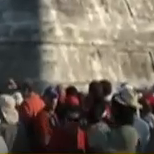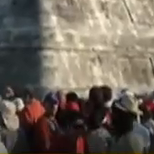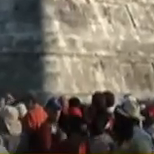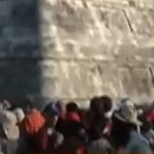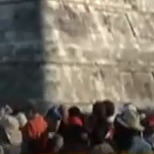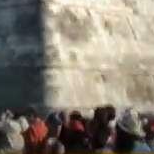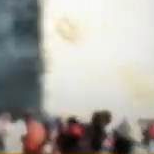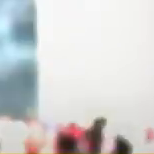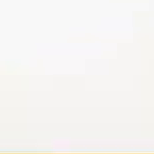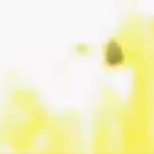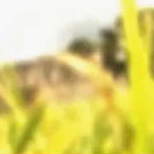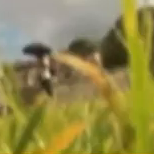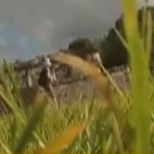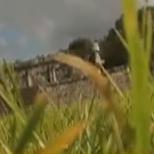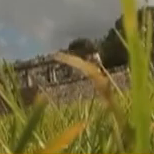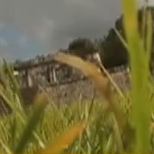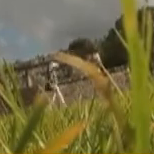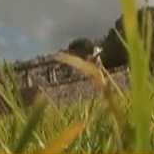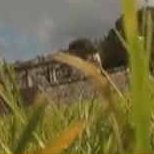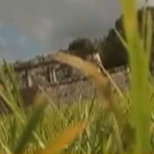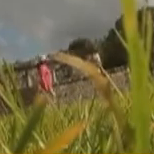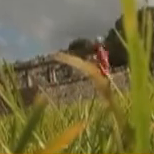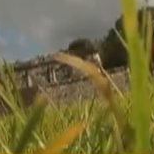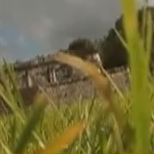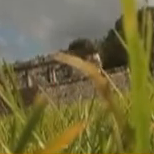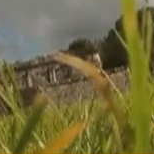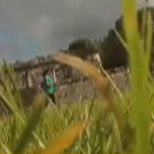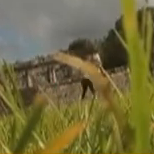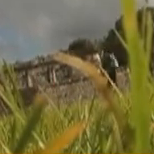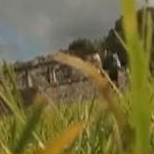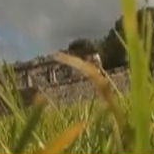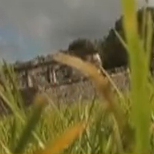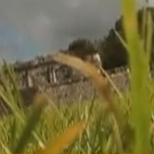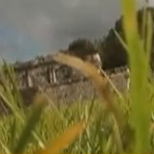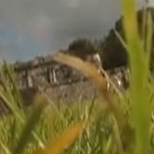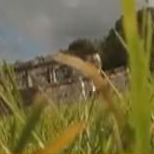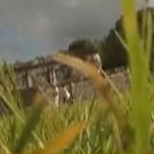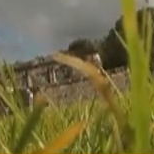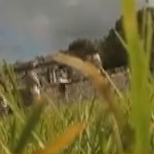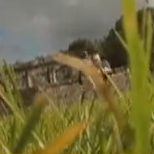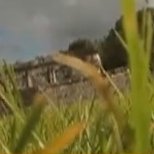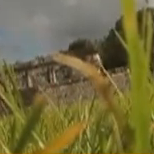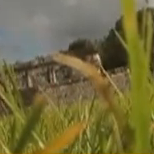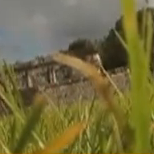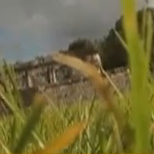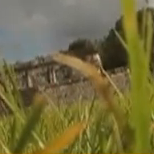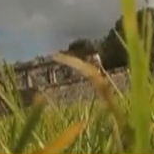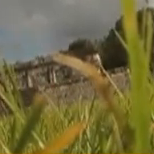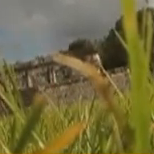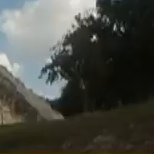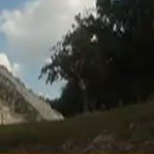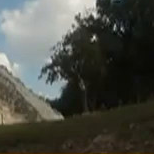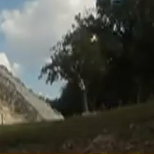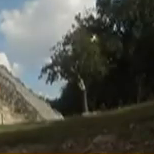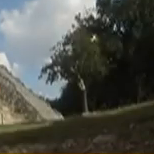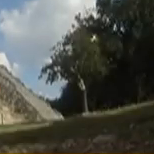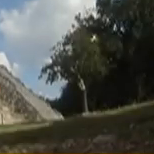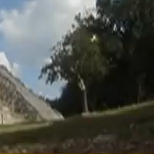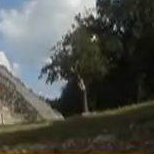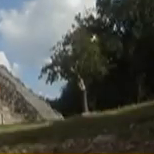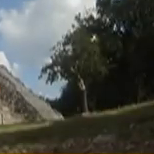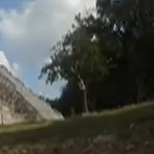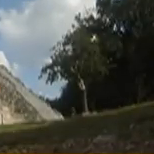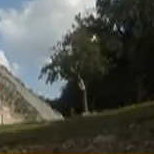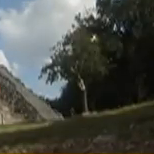no te debes perder. En 1988, la ciudad de Chichén Itzá fue declarada por la UNESCO como Patrimonio Cultural de